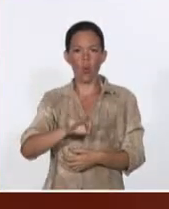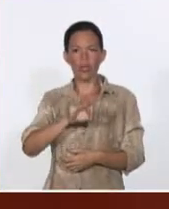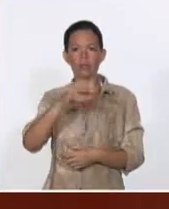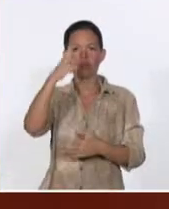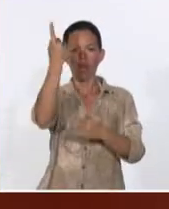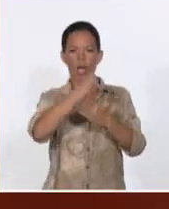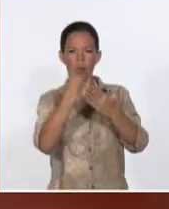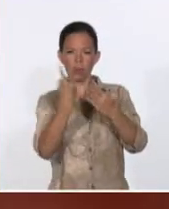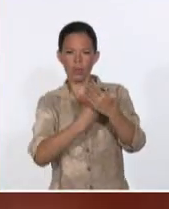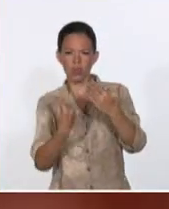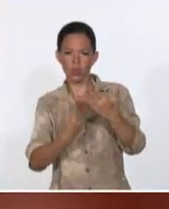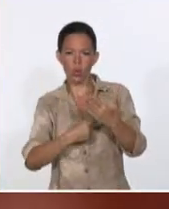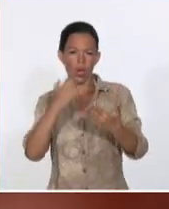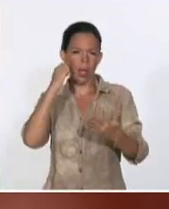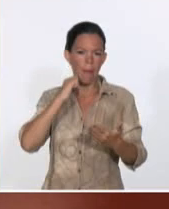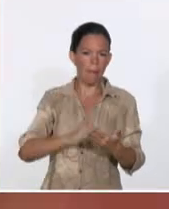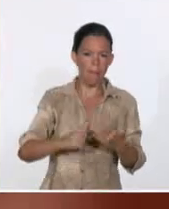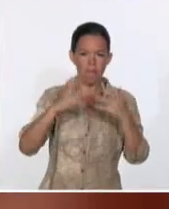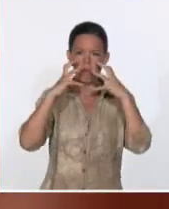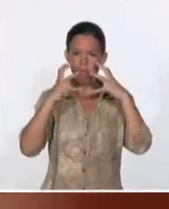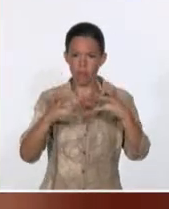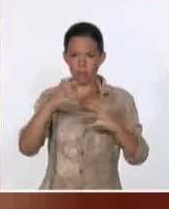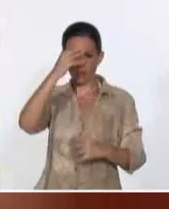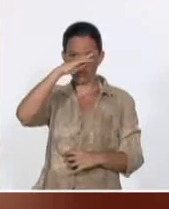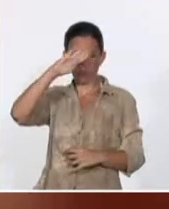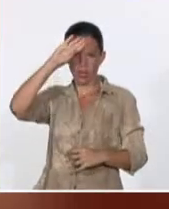a celebrar